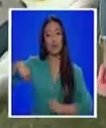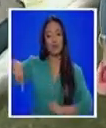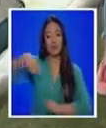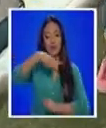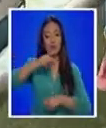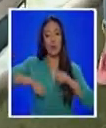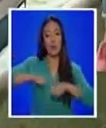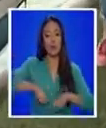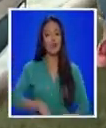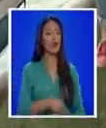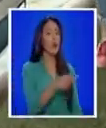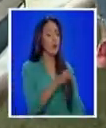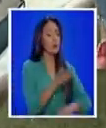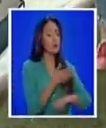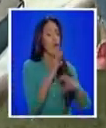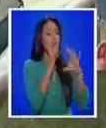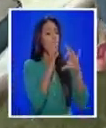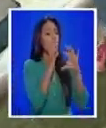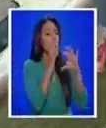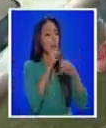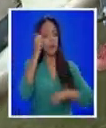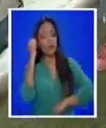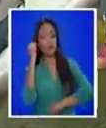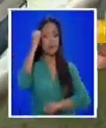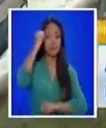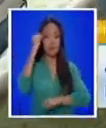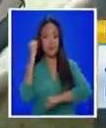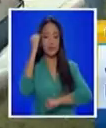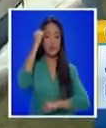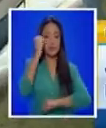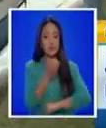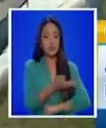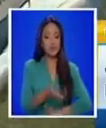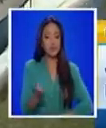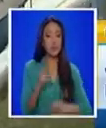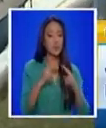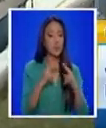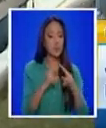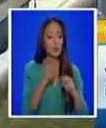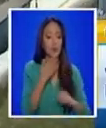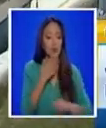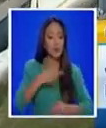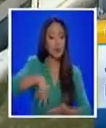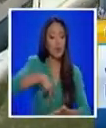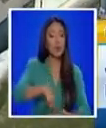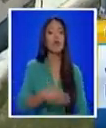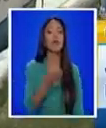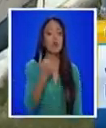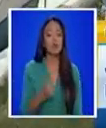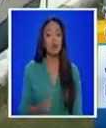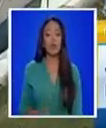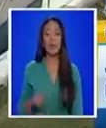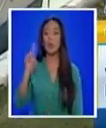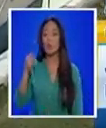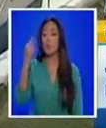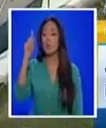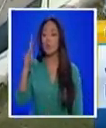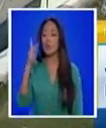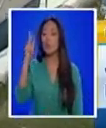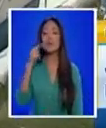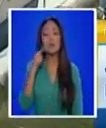La Junior Band. A ver, tóquele un poquito para que la chama conozca la música ecuatoriana y cómo se baila con la banda de pueblo. A ver, suéltese un poquito, un tonito, por